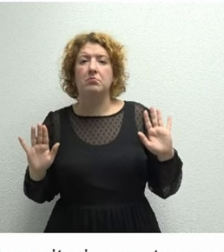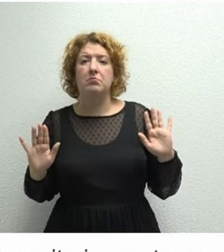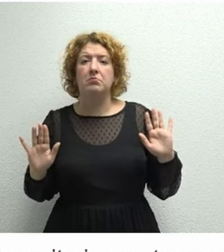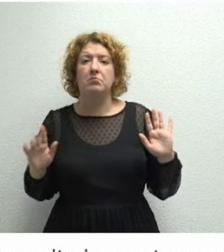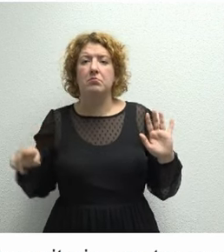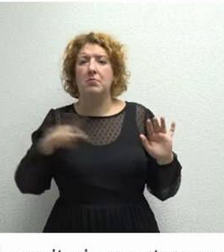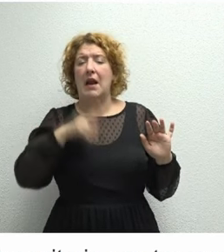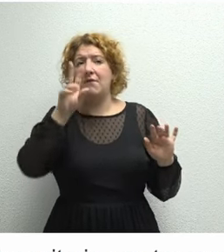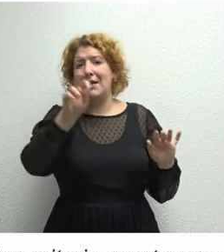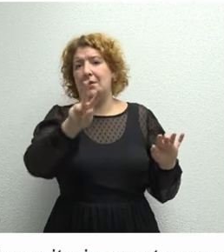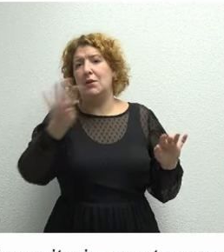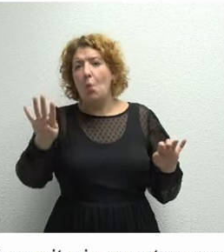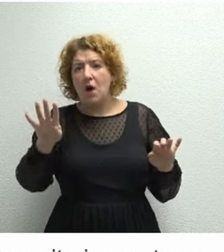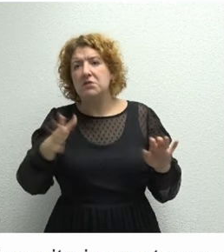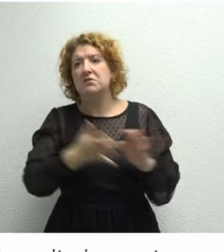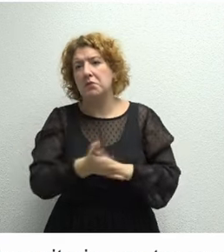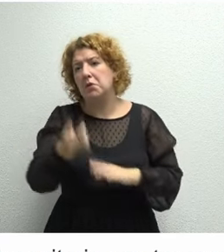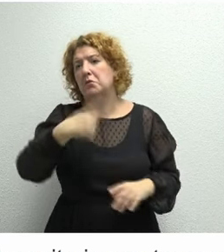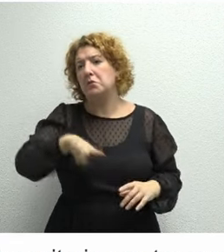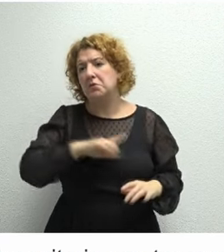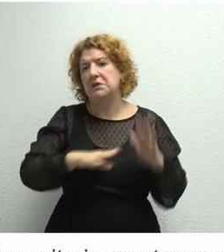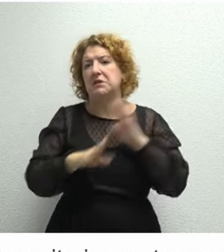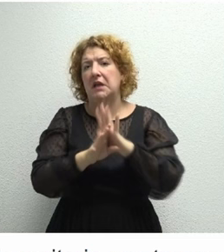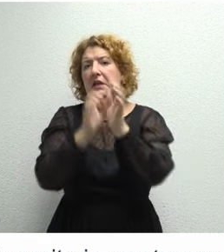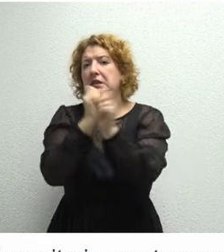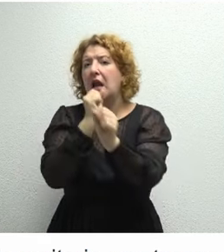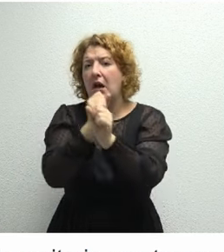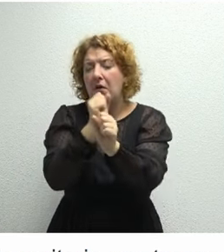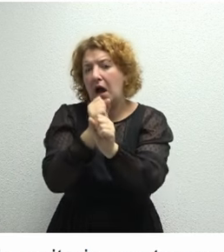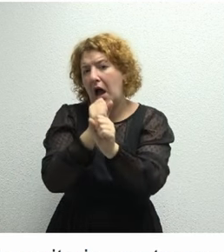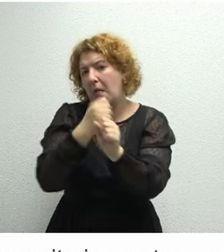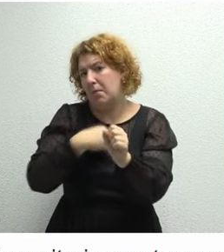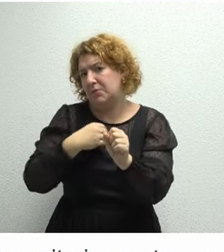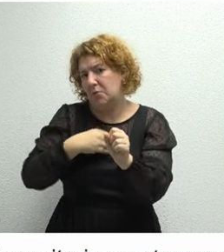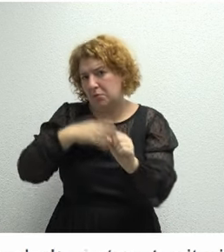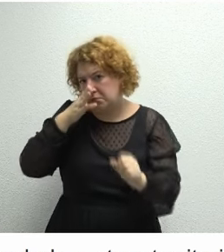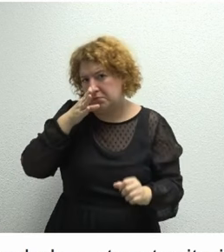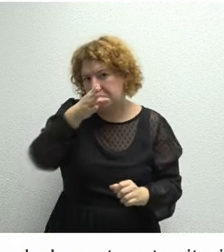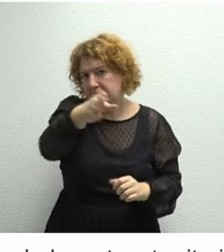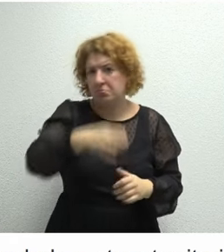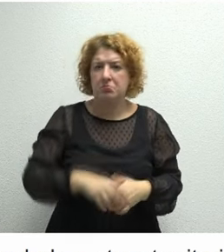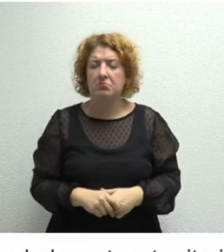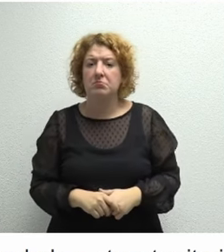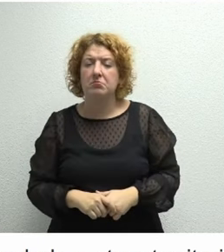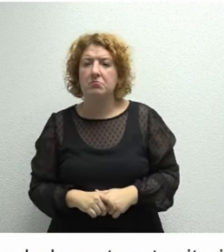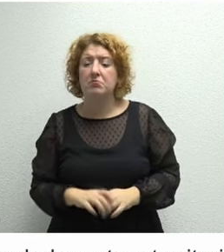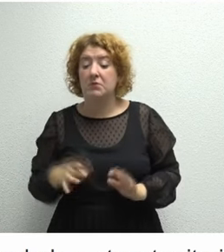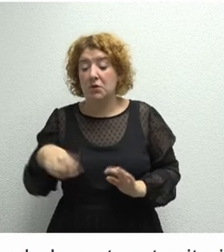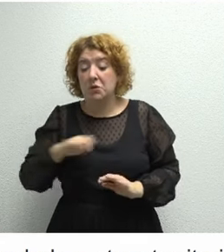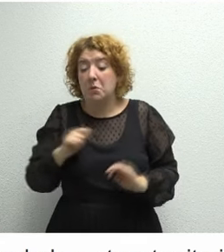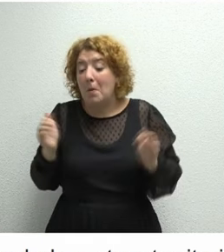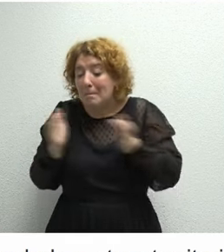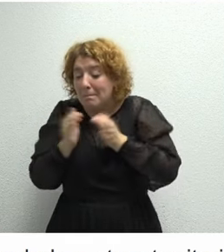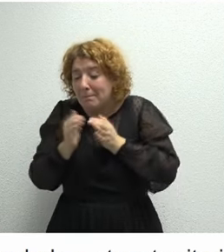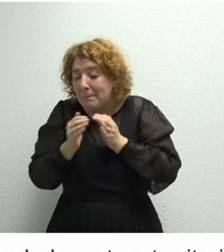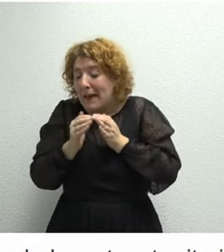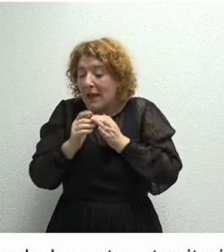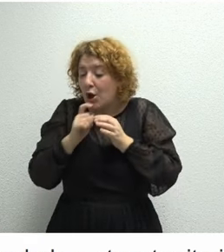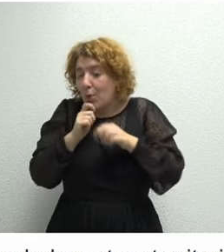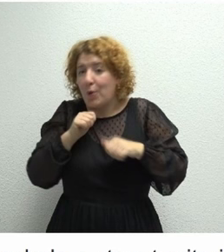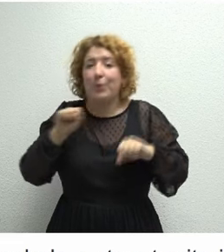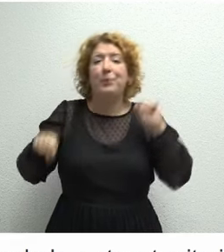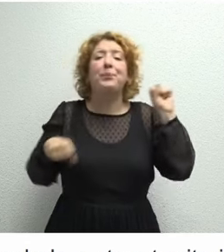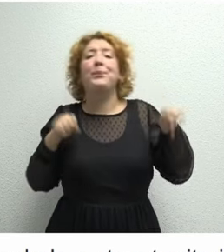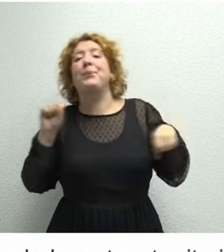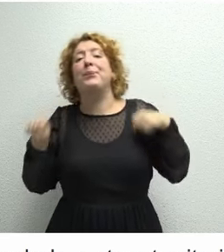en 2024 sigamos también trabajando un poco en esa línea que decir somos un embrión pequeñito estamos empezando como dice siempre